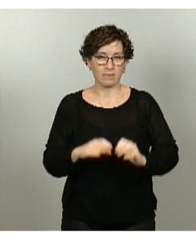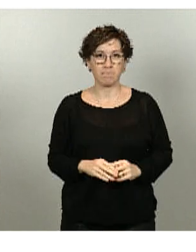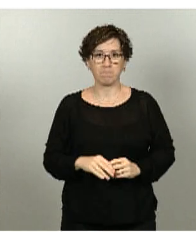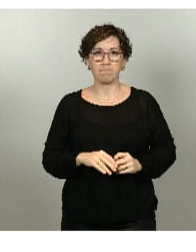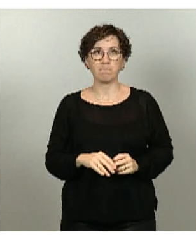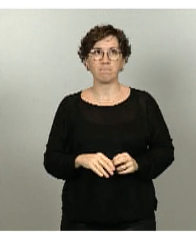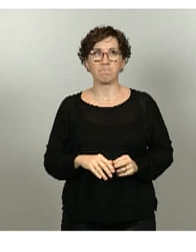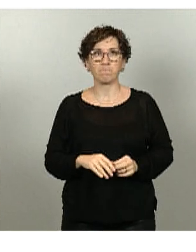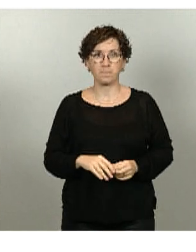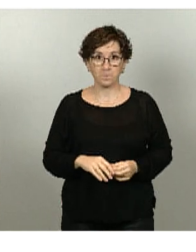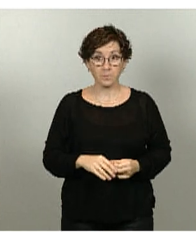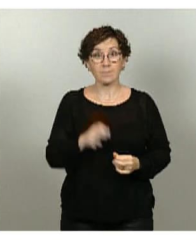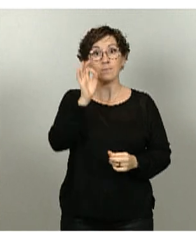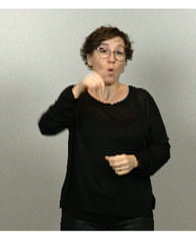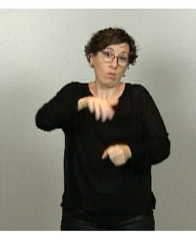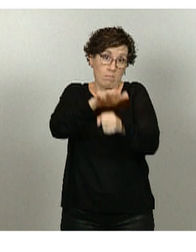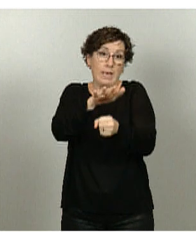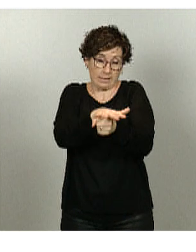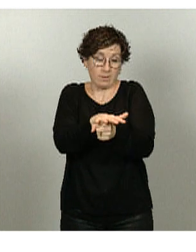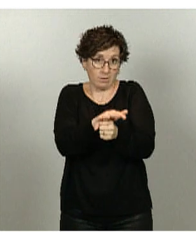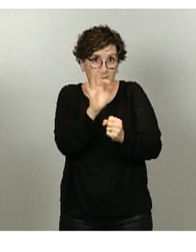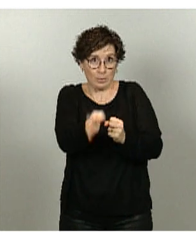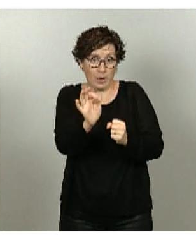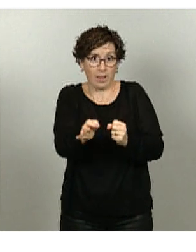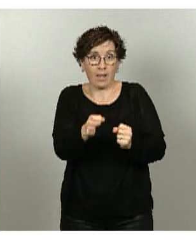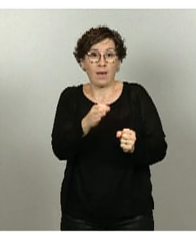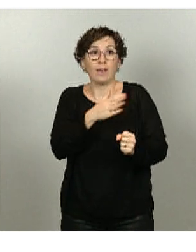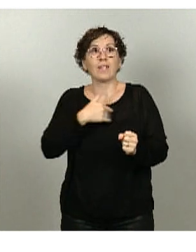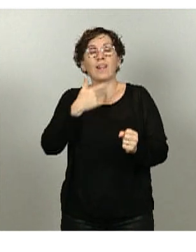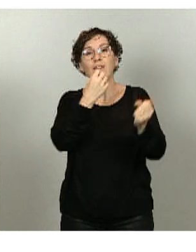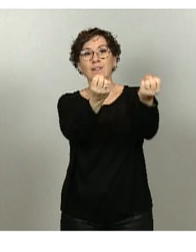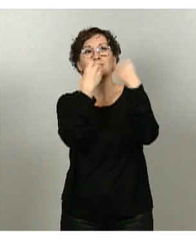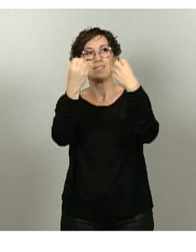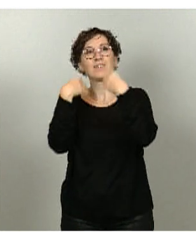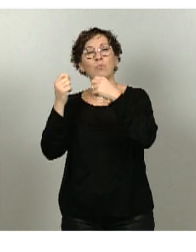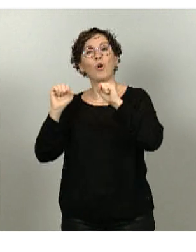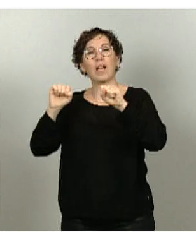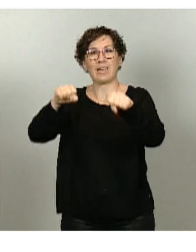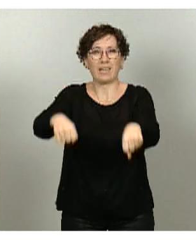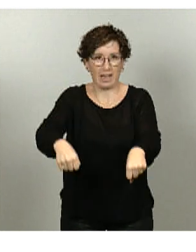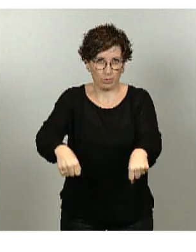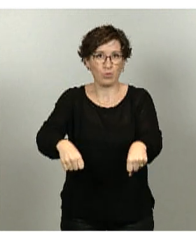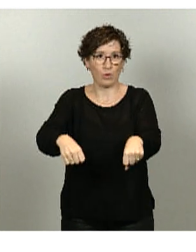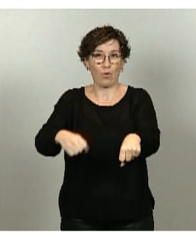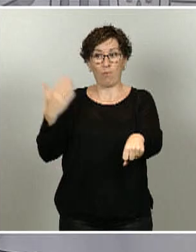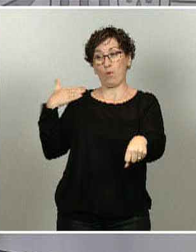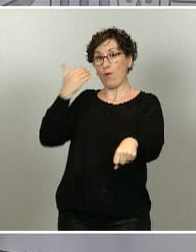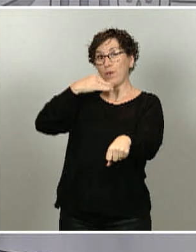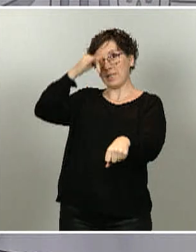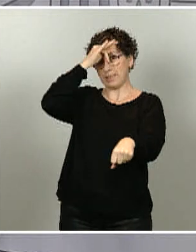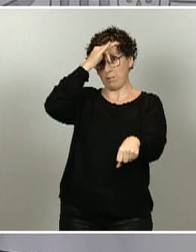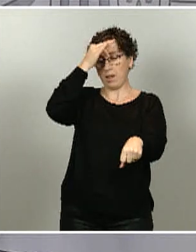es martes, por lo tanto, los posibles retrasos en las notificaciones que haya podido haber debidos al fin de semana se han